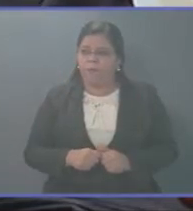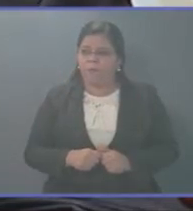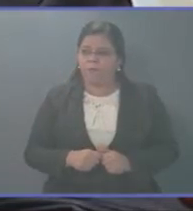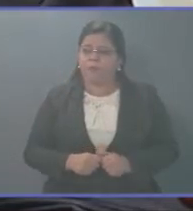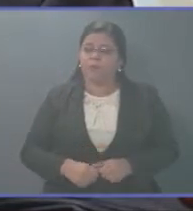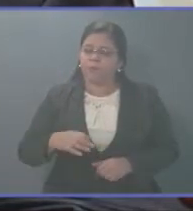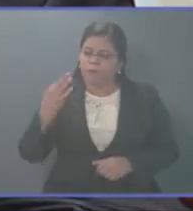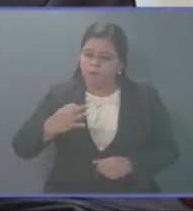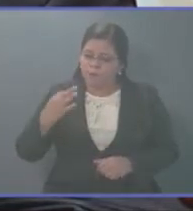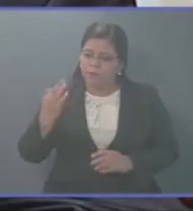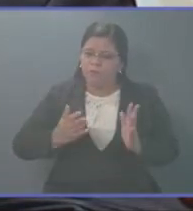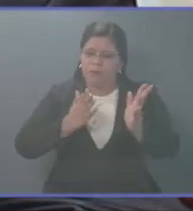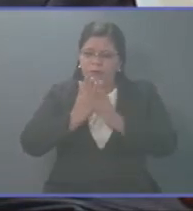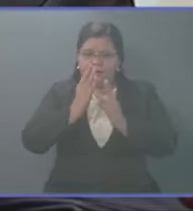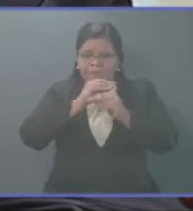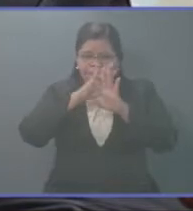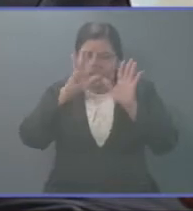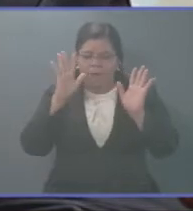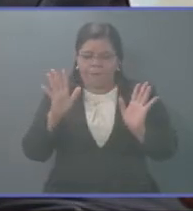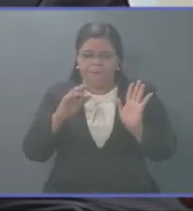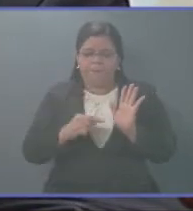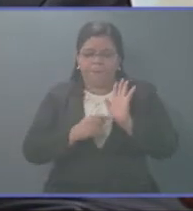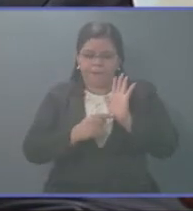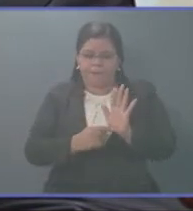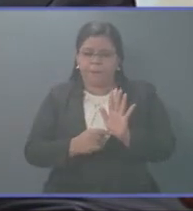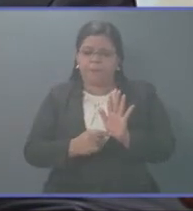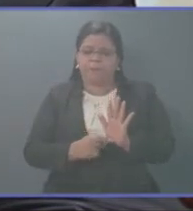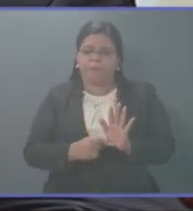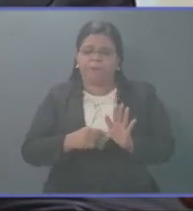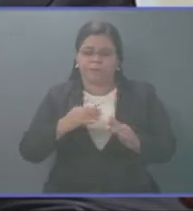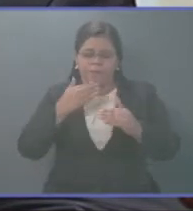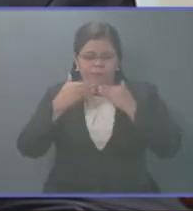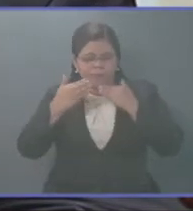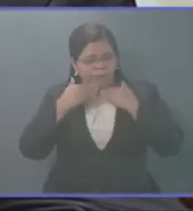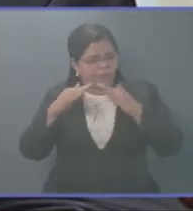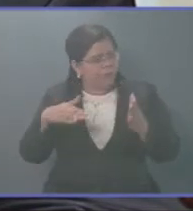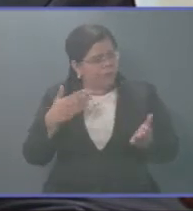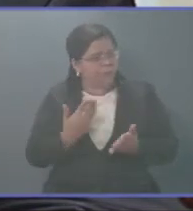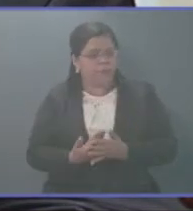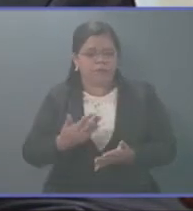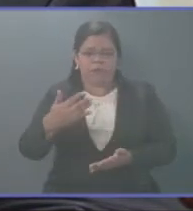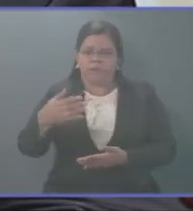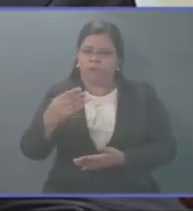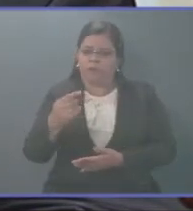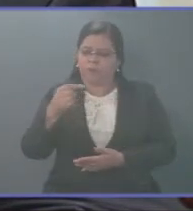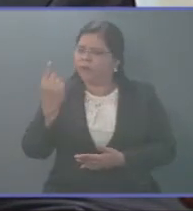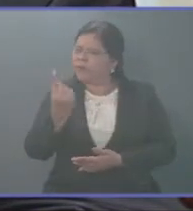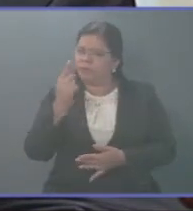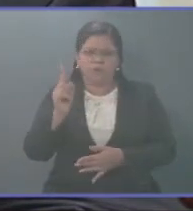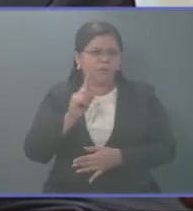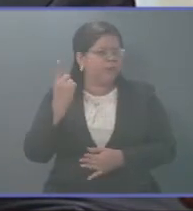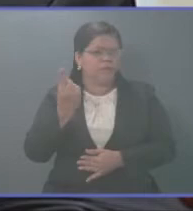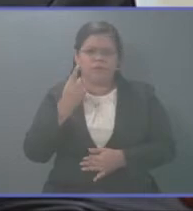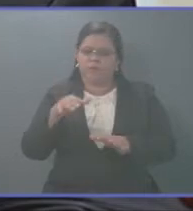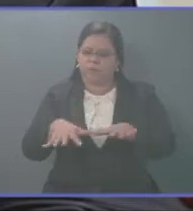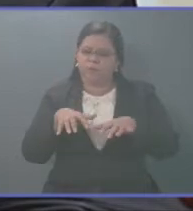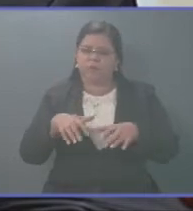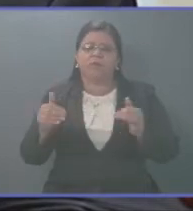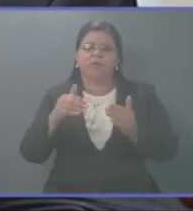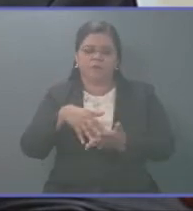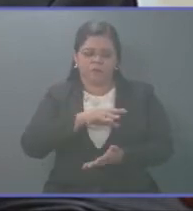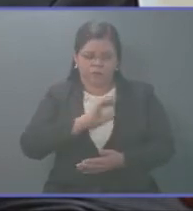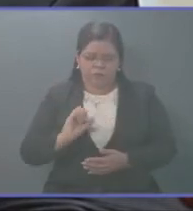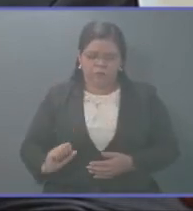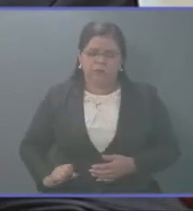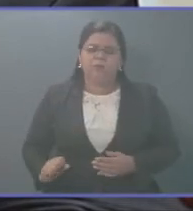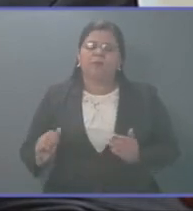debería de transparentarse y rendirle cuentas no a este pleno legislativo, sino que al pueblo salvadoreño?